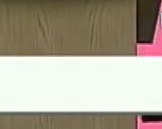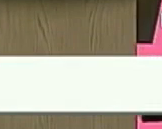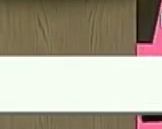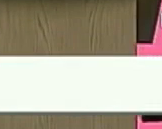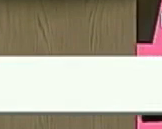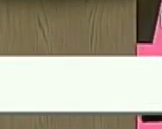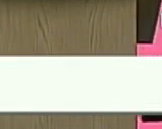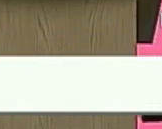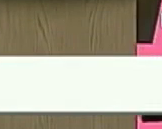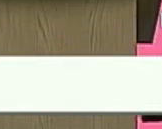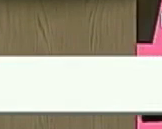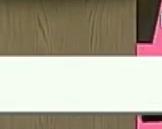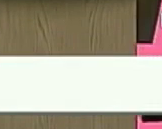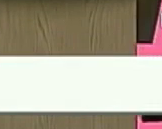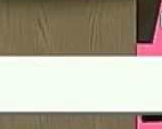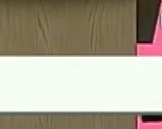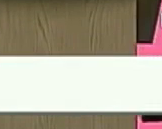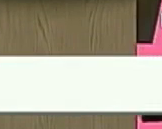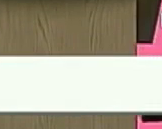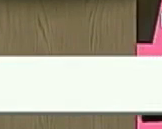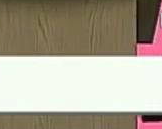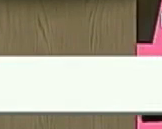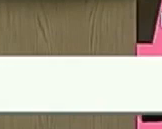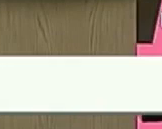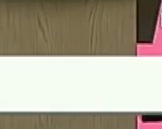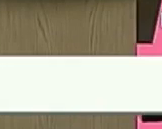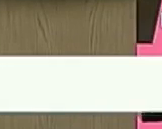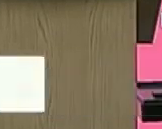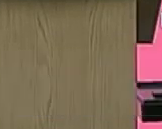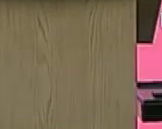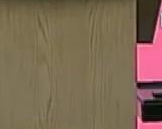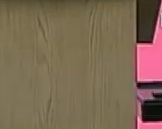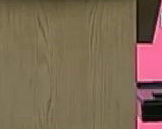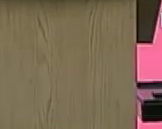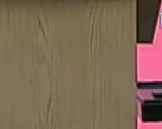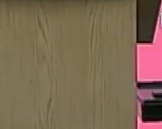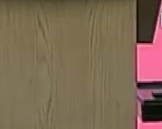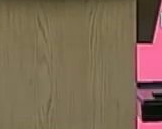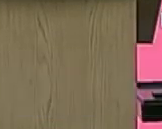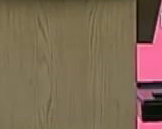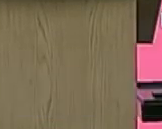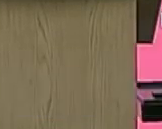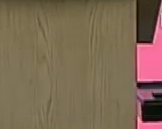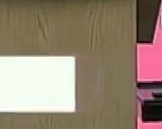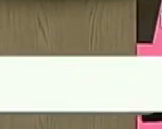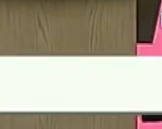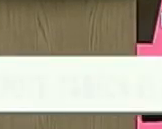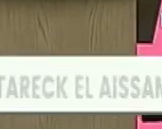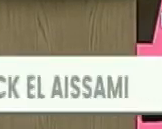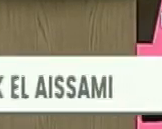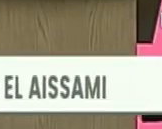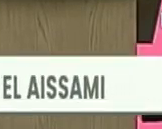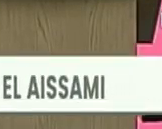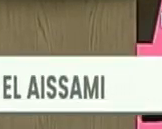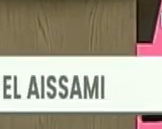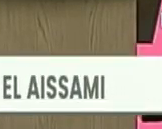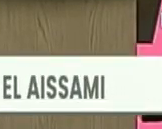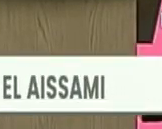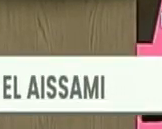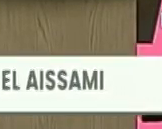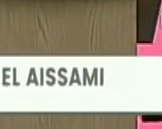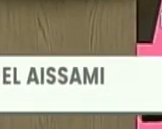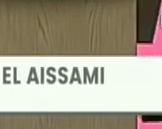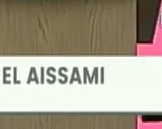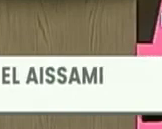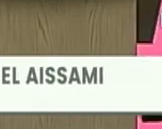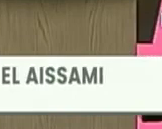hemos anunciado hace pocas horas respecto a la distribución y comercialización de la gasolina. Pero antes, me permito, a nombre